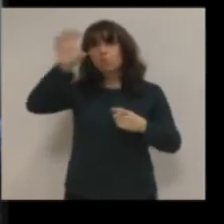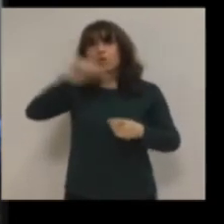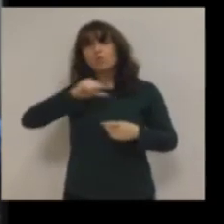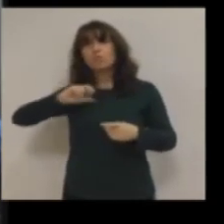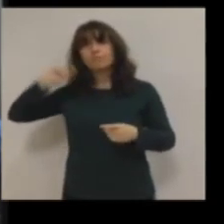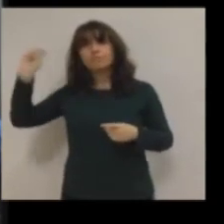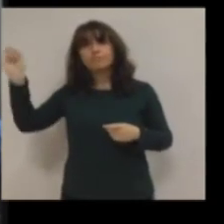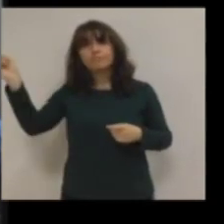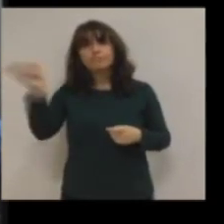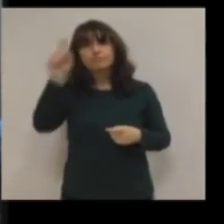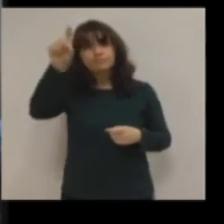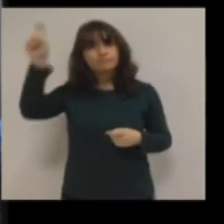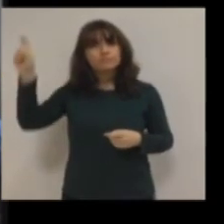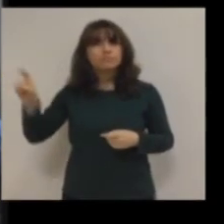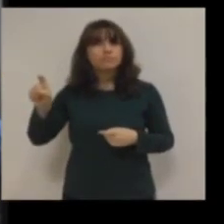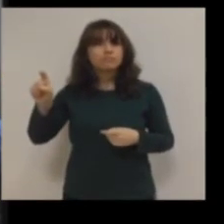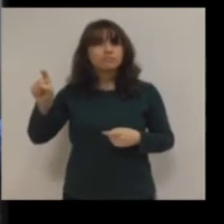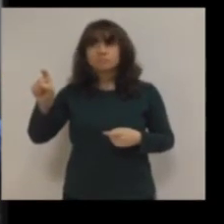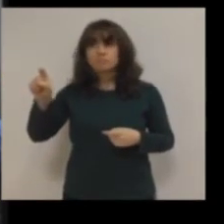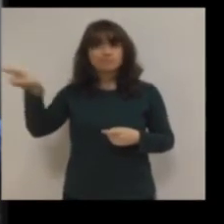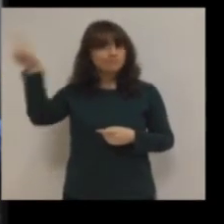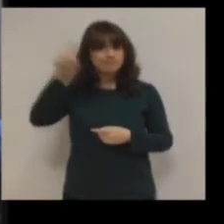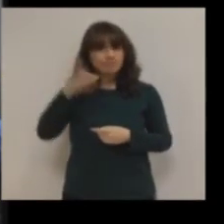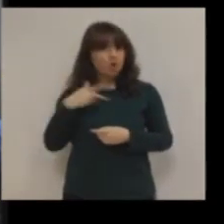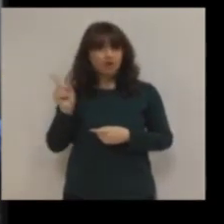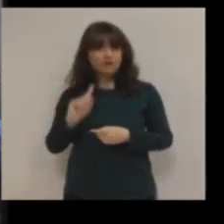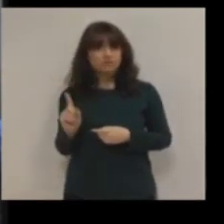autónomas y desde luego ninguna lo quiso, ¿eh?